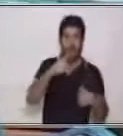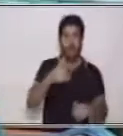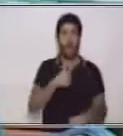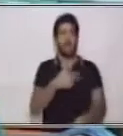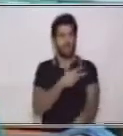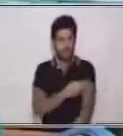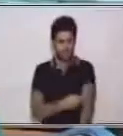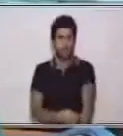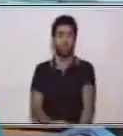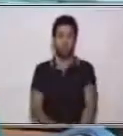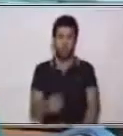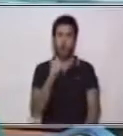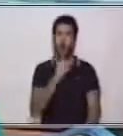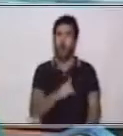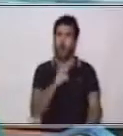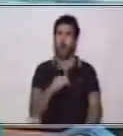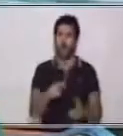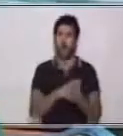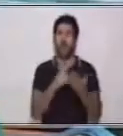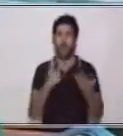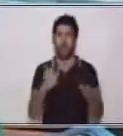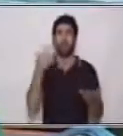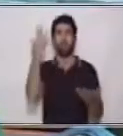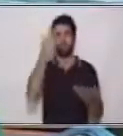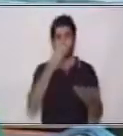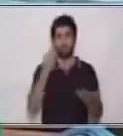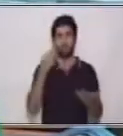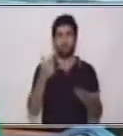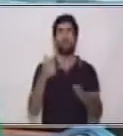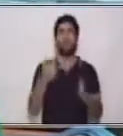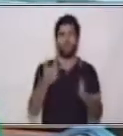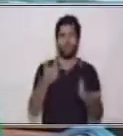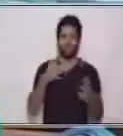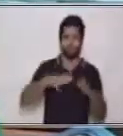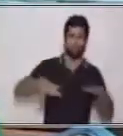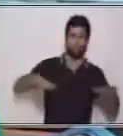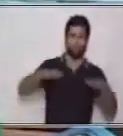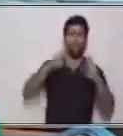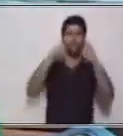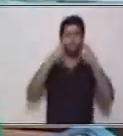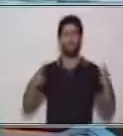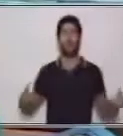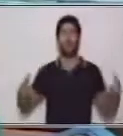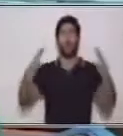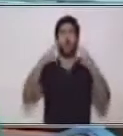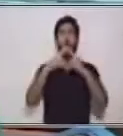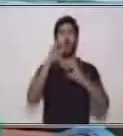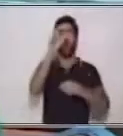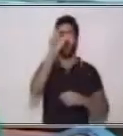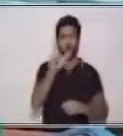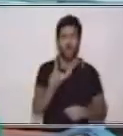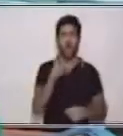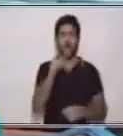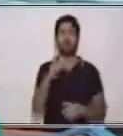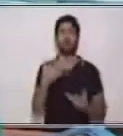historias del libro de Atitlán, del lago de Atitlán con su majestuoso volcán. Está a